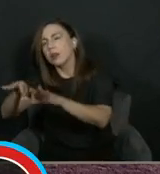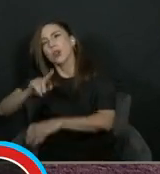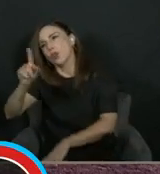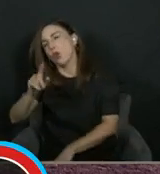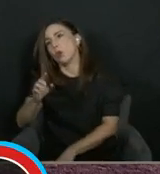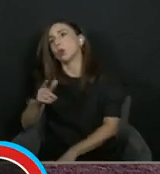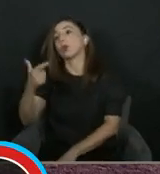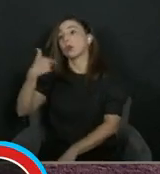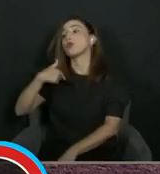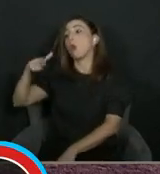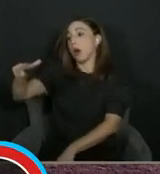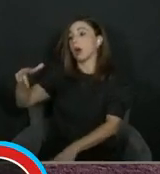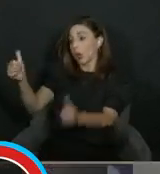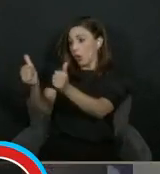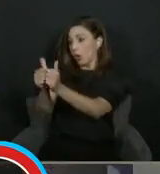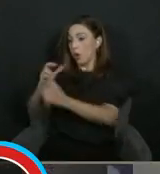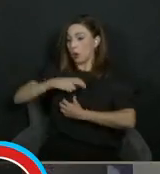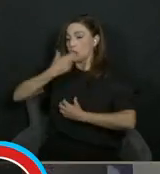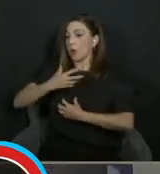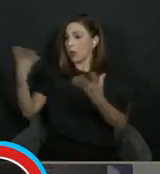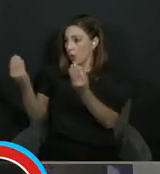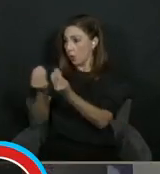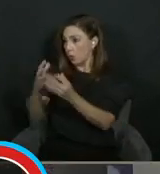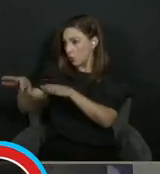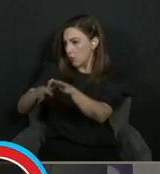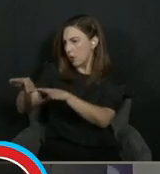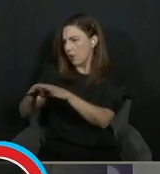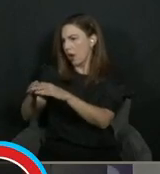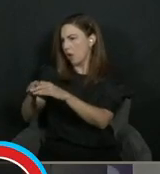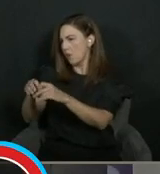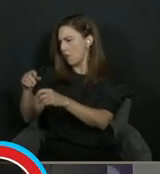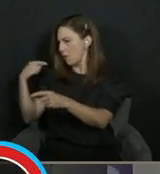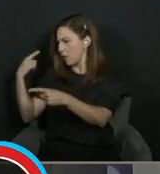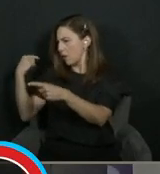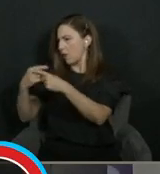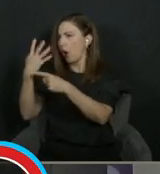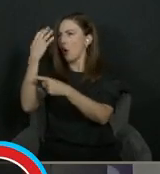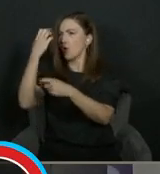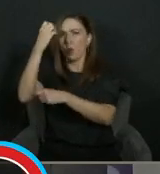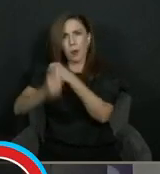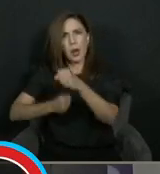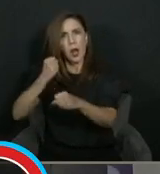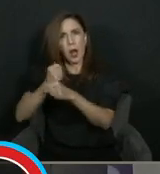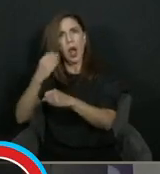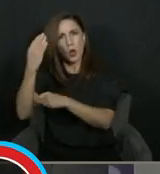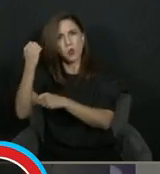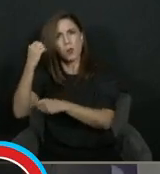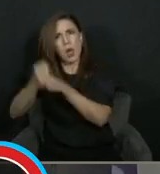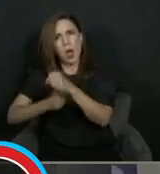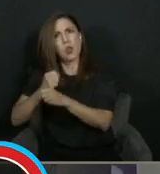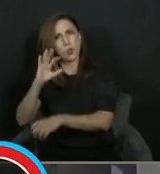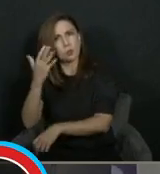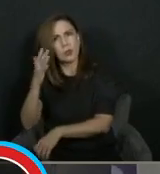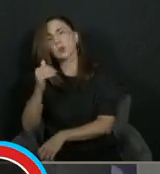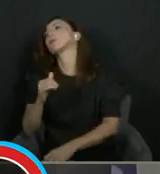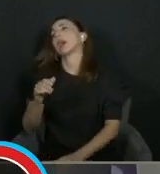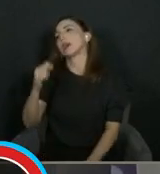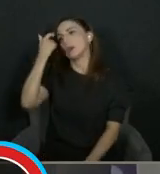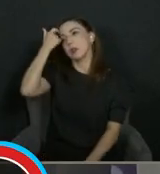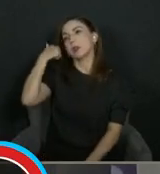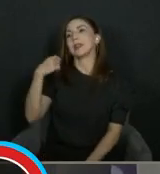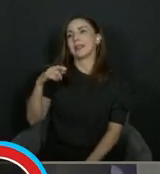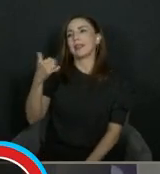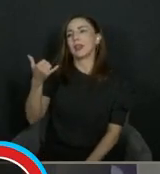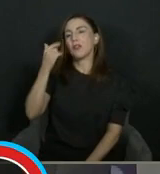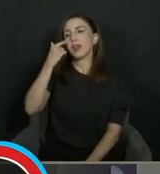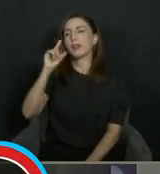diez nunca desde desde desde que tomé la decisión llegue a ello debe bajar el avión y